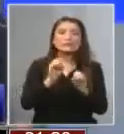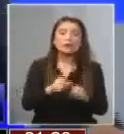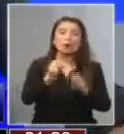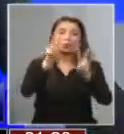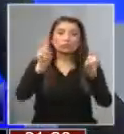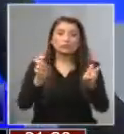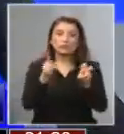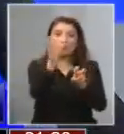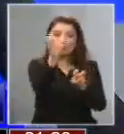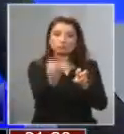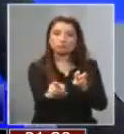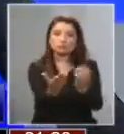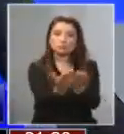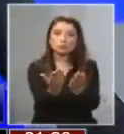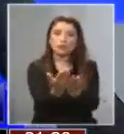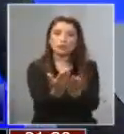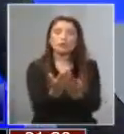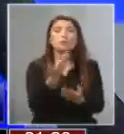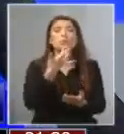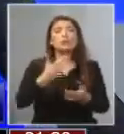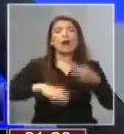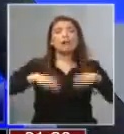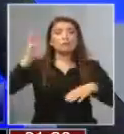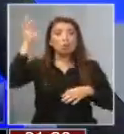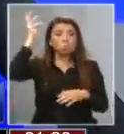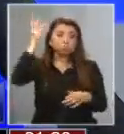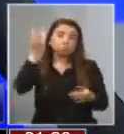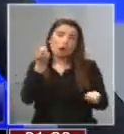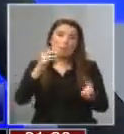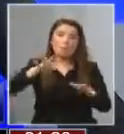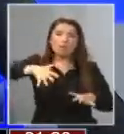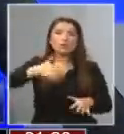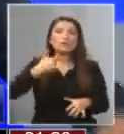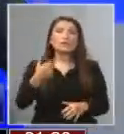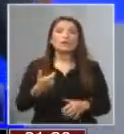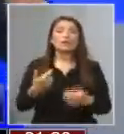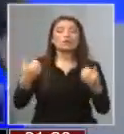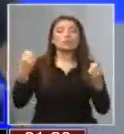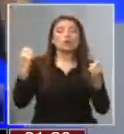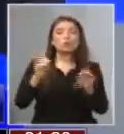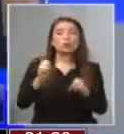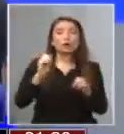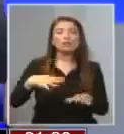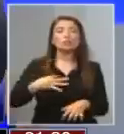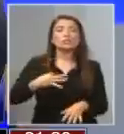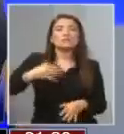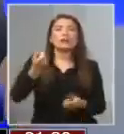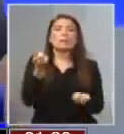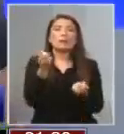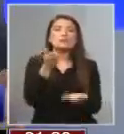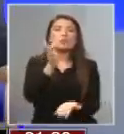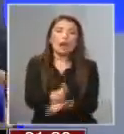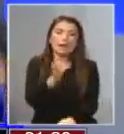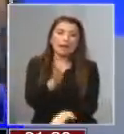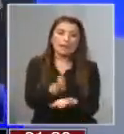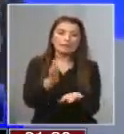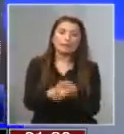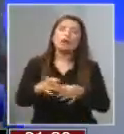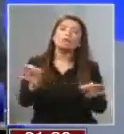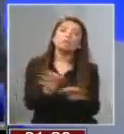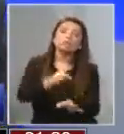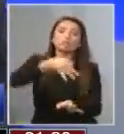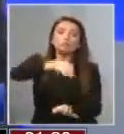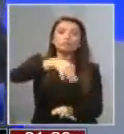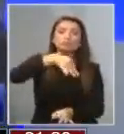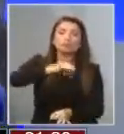está funcionando más o menos conscientemente con la lógica de que la manera de hacer educación cívica es poner a las personas en una clase, ¿no? Con un